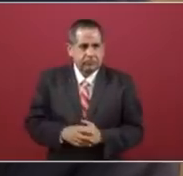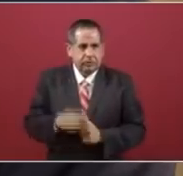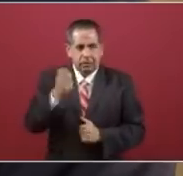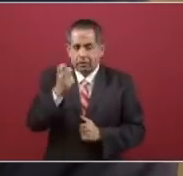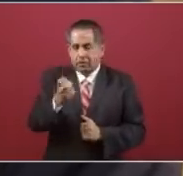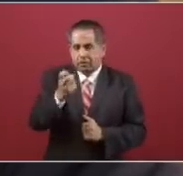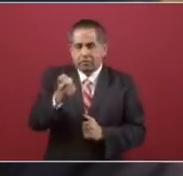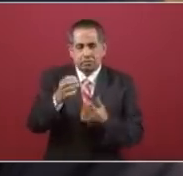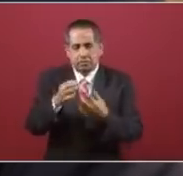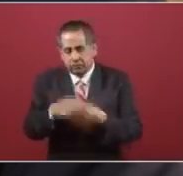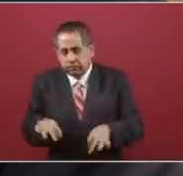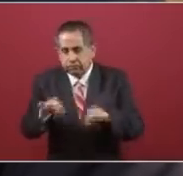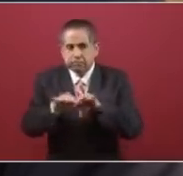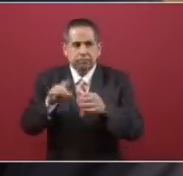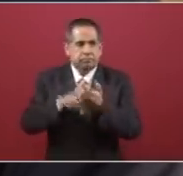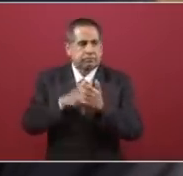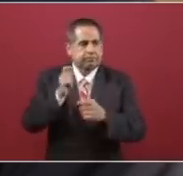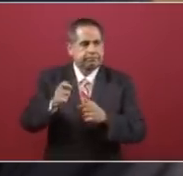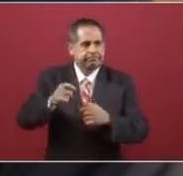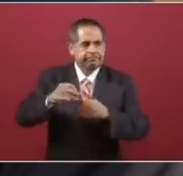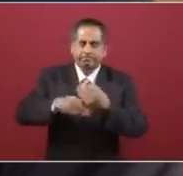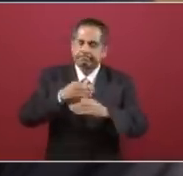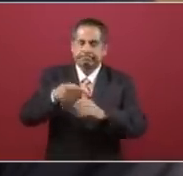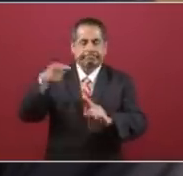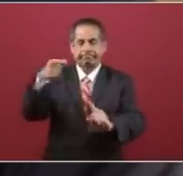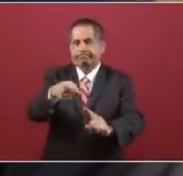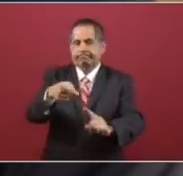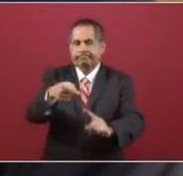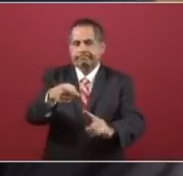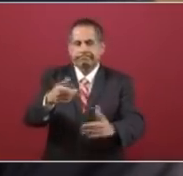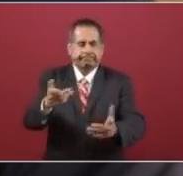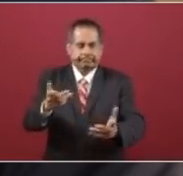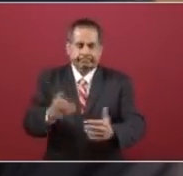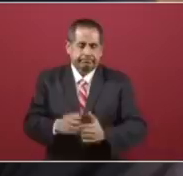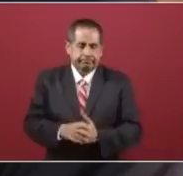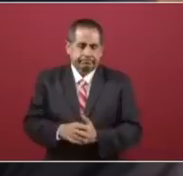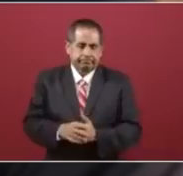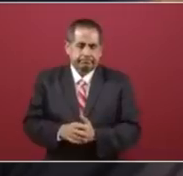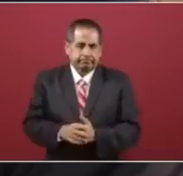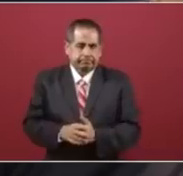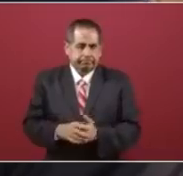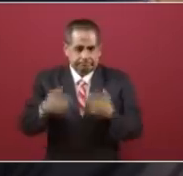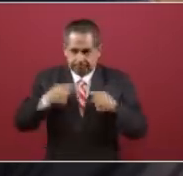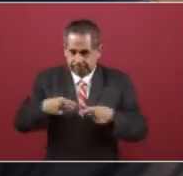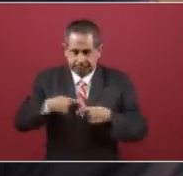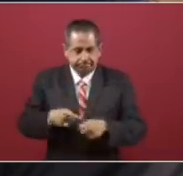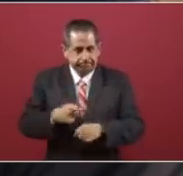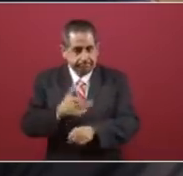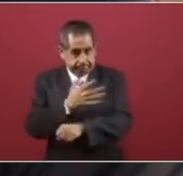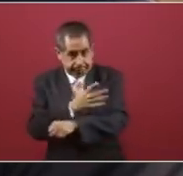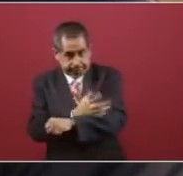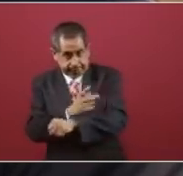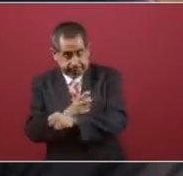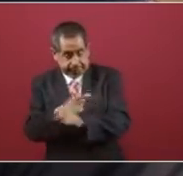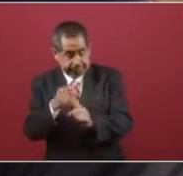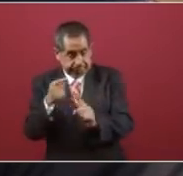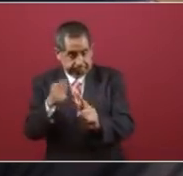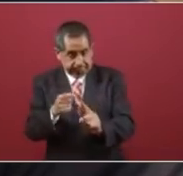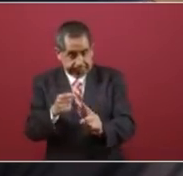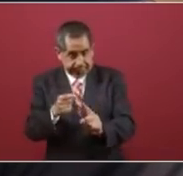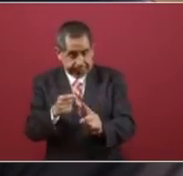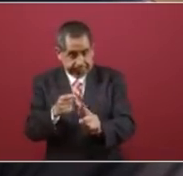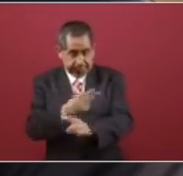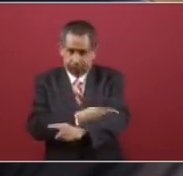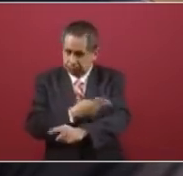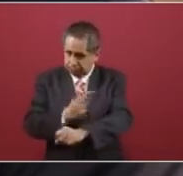Eso es lo más importante de todo. Que sea gente eh